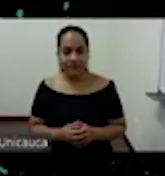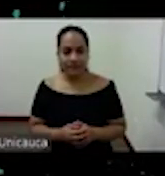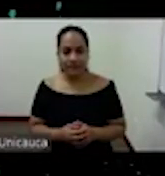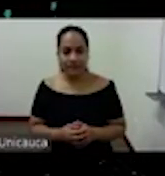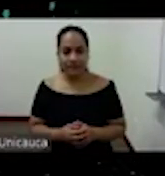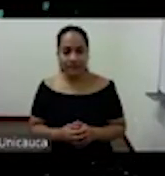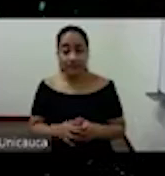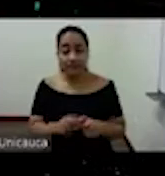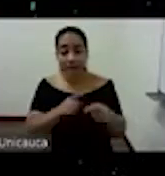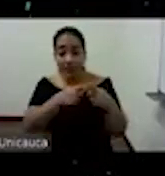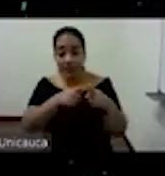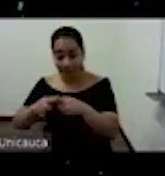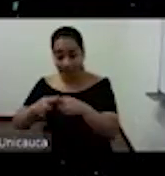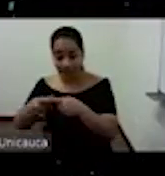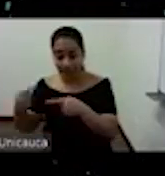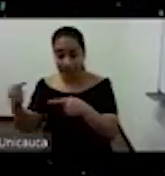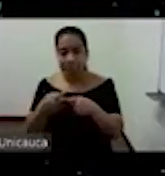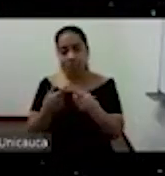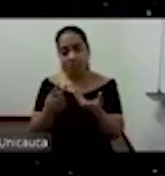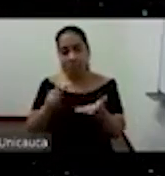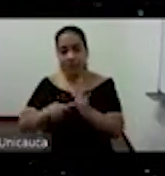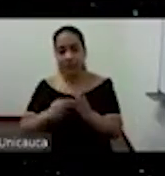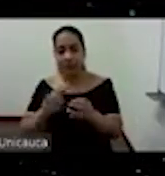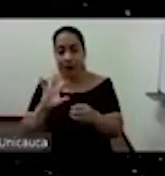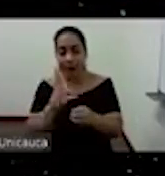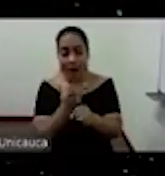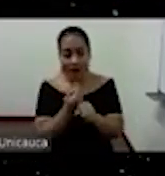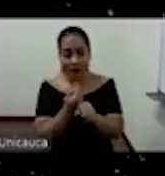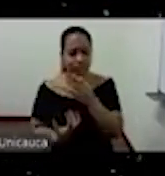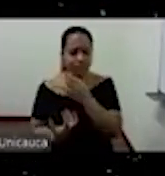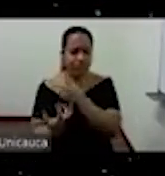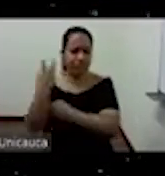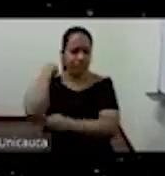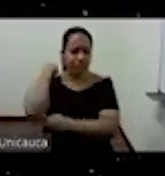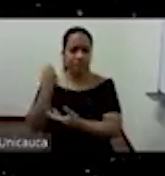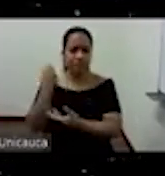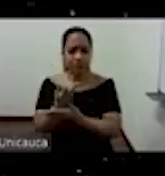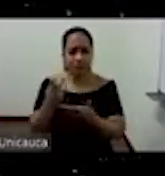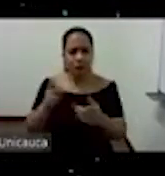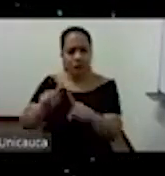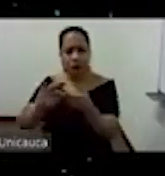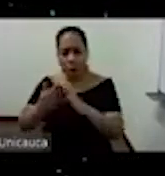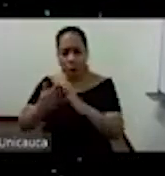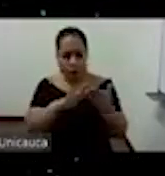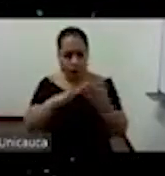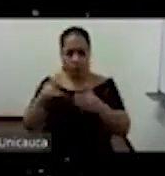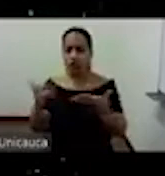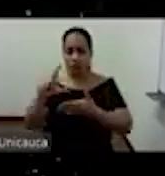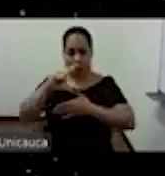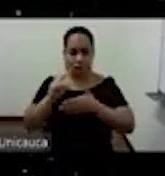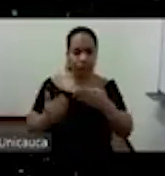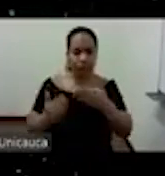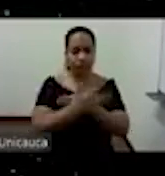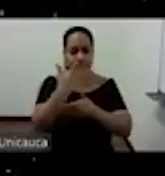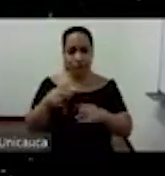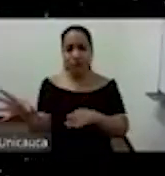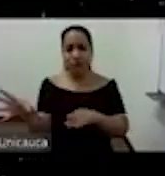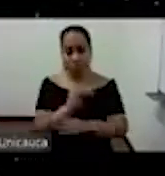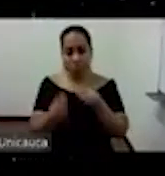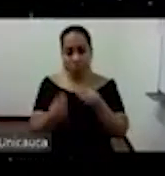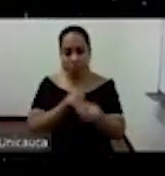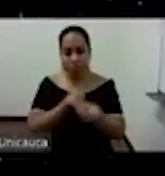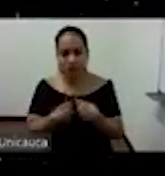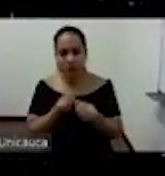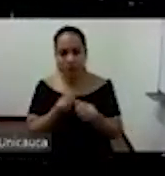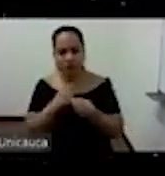El tejido es un arte milenario que comparten múltiples comunidades de América Latina. Es un ejercicio lleno de